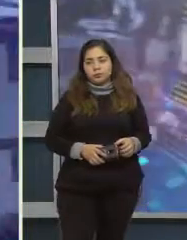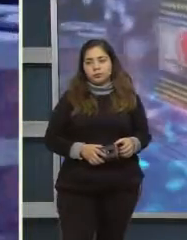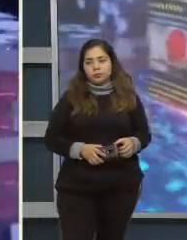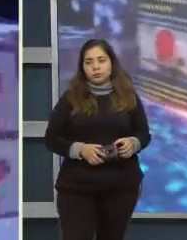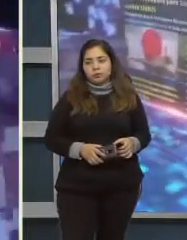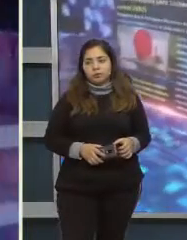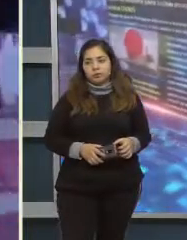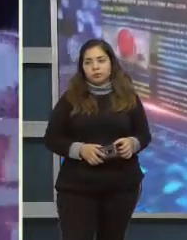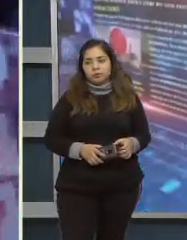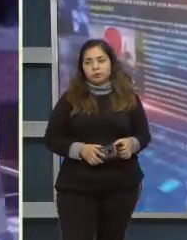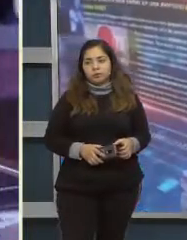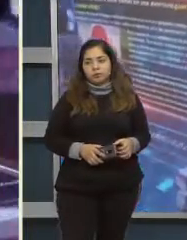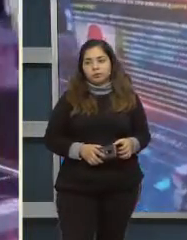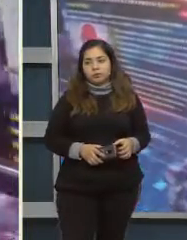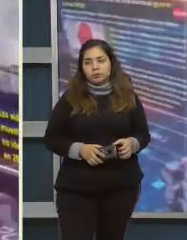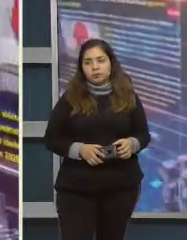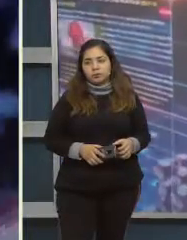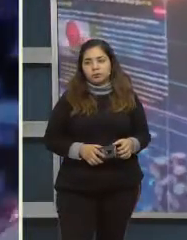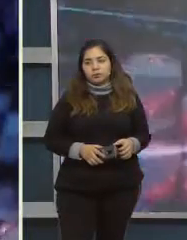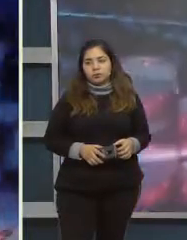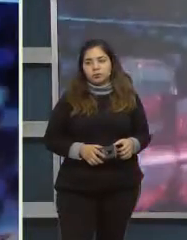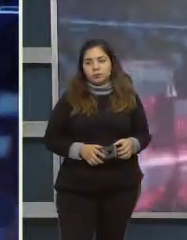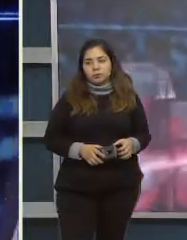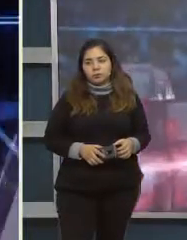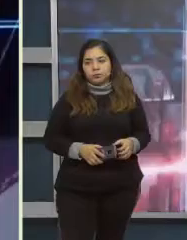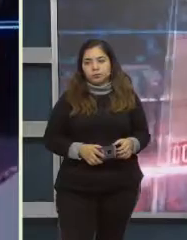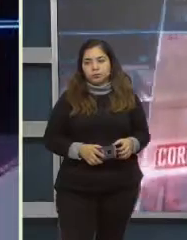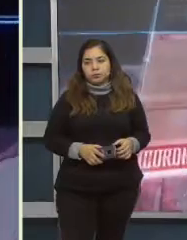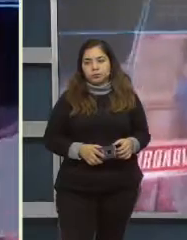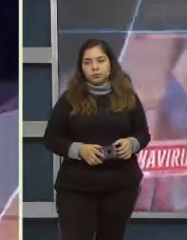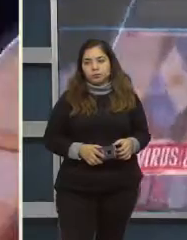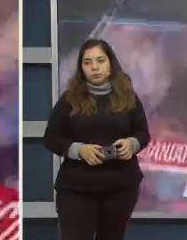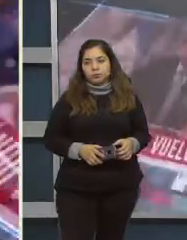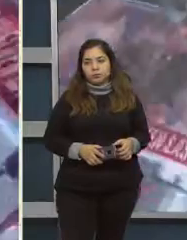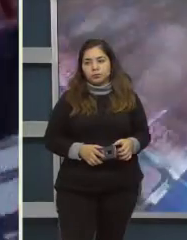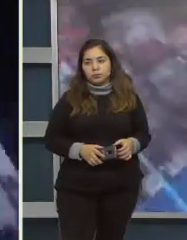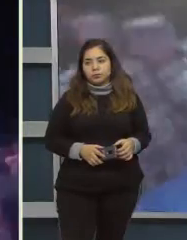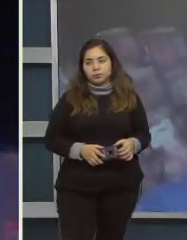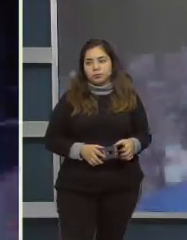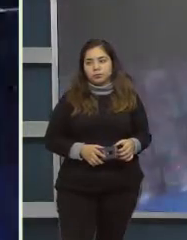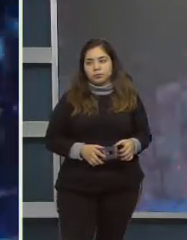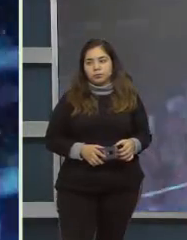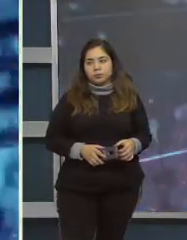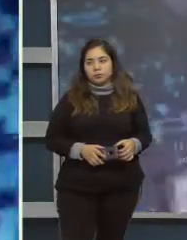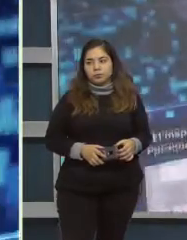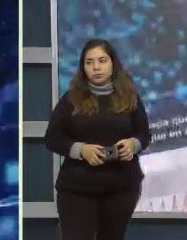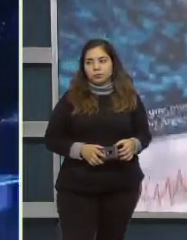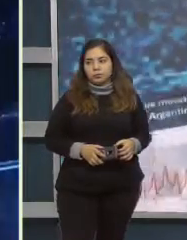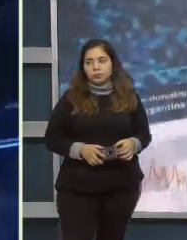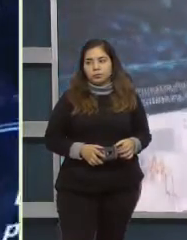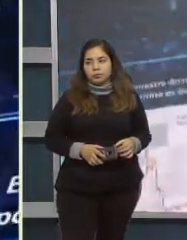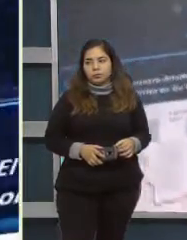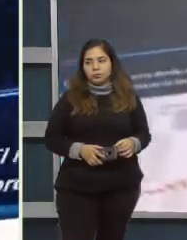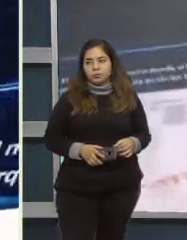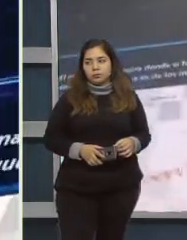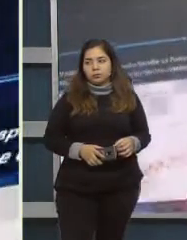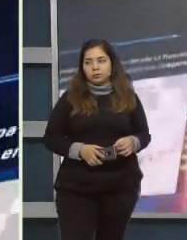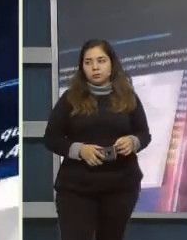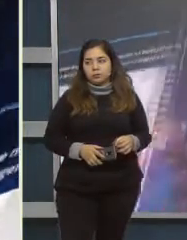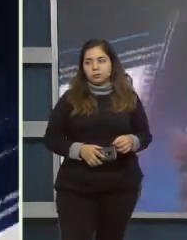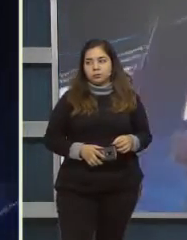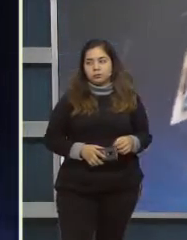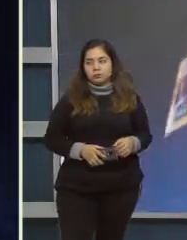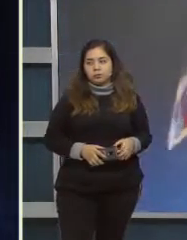asignaturas que exigen prácticas docentes en determinadas escuelas. Eso va a llevar a un mecanismo diferente